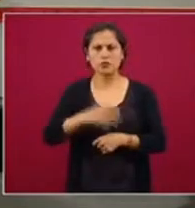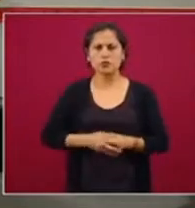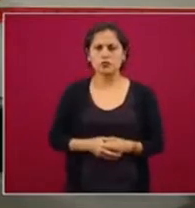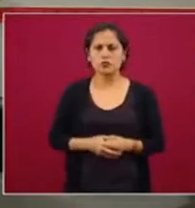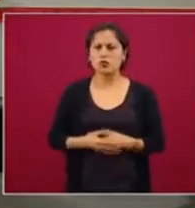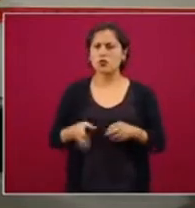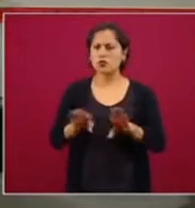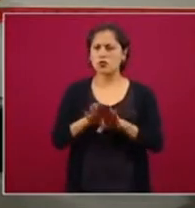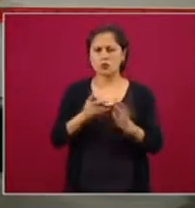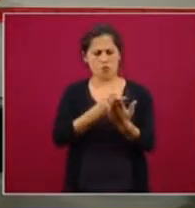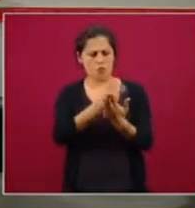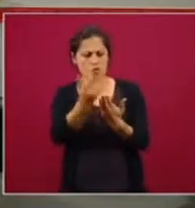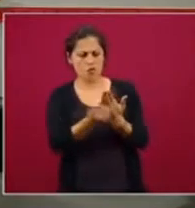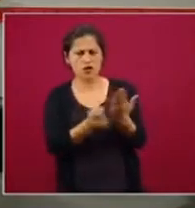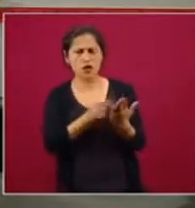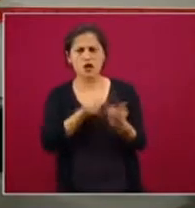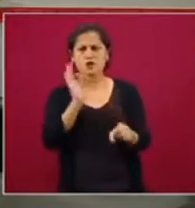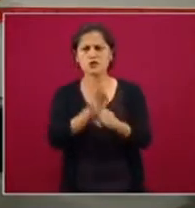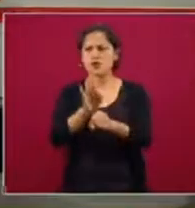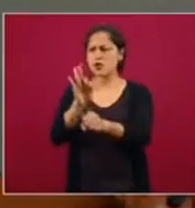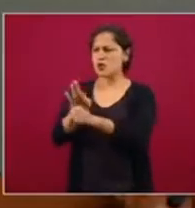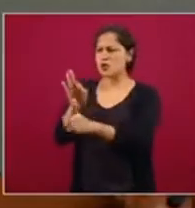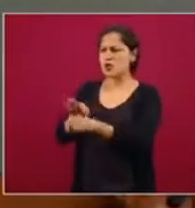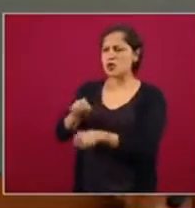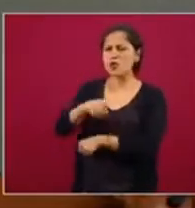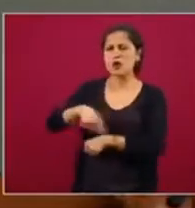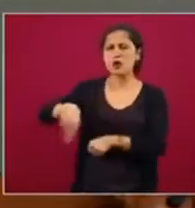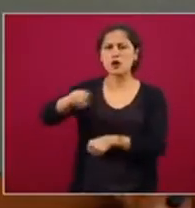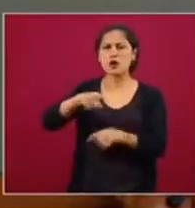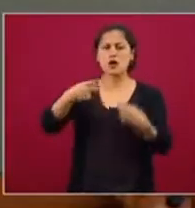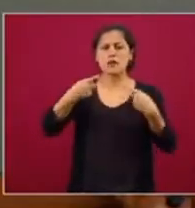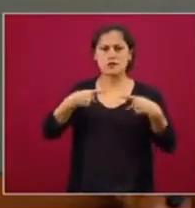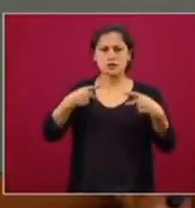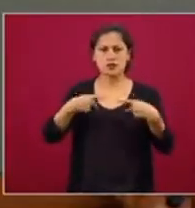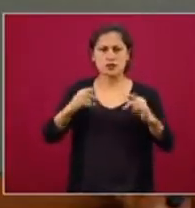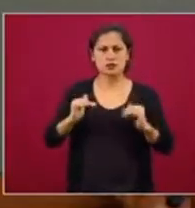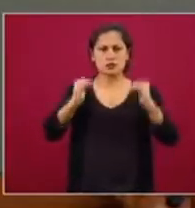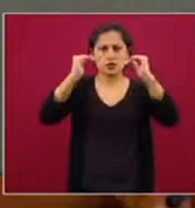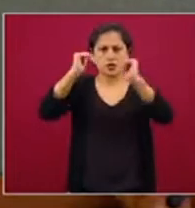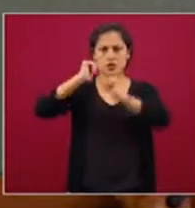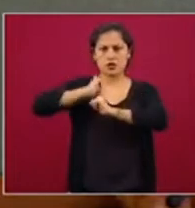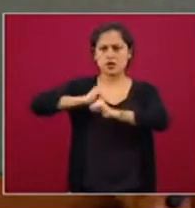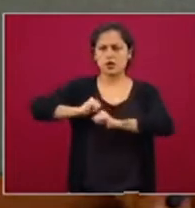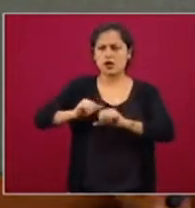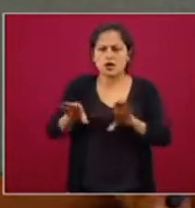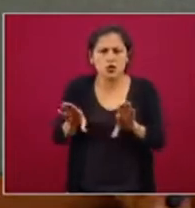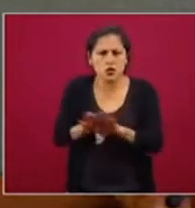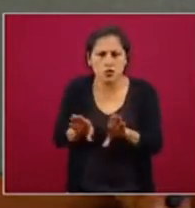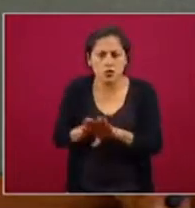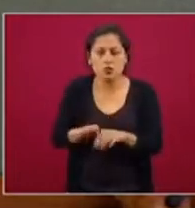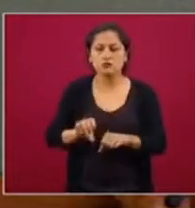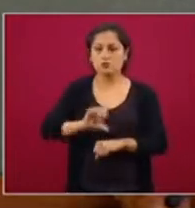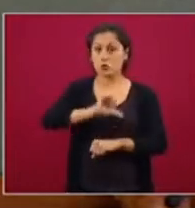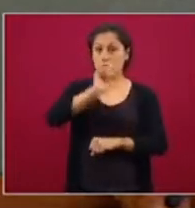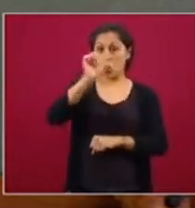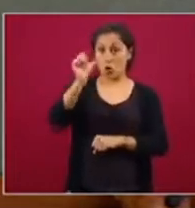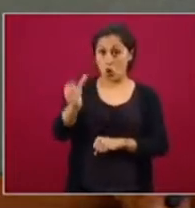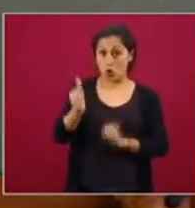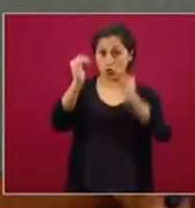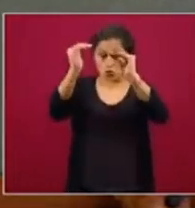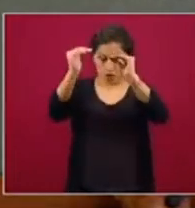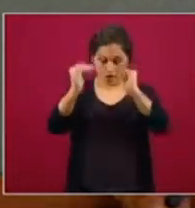este mecanismo en servidores públicos del primer orden jerárquico? ¿En cuáles otros niveles de